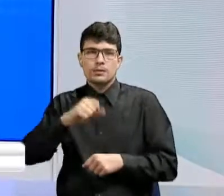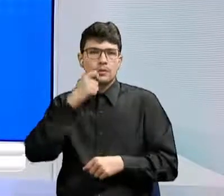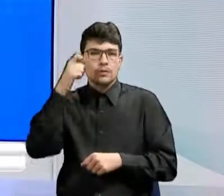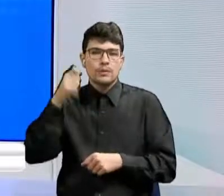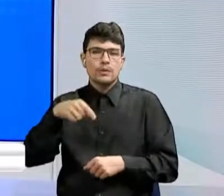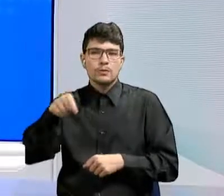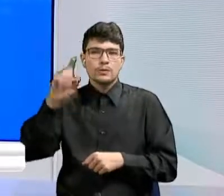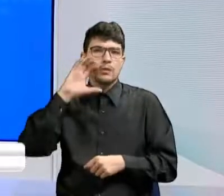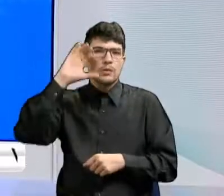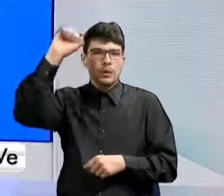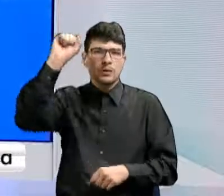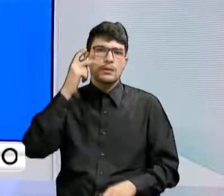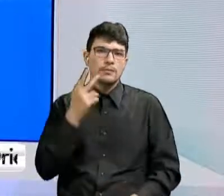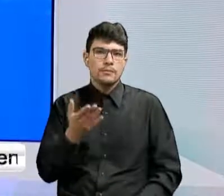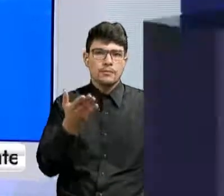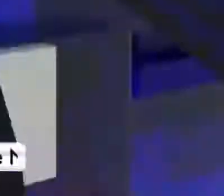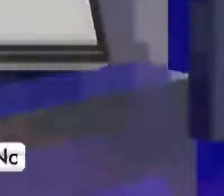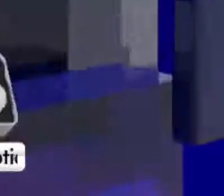Raúl, buenas tardes.